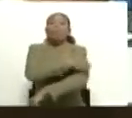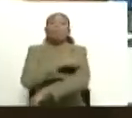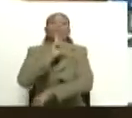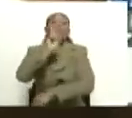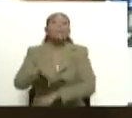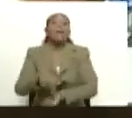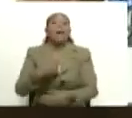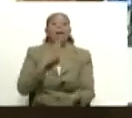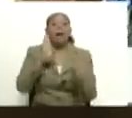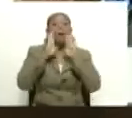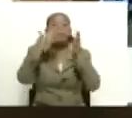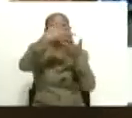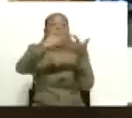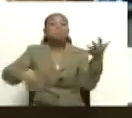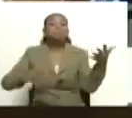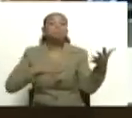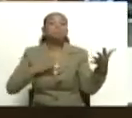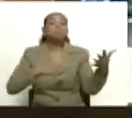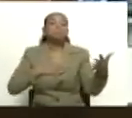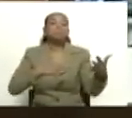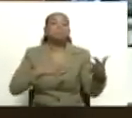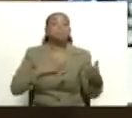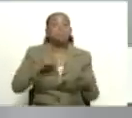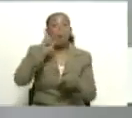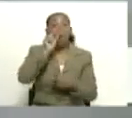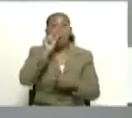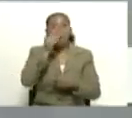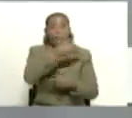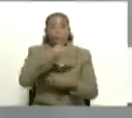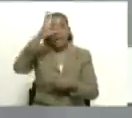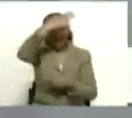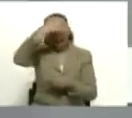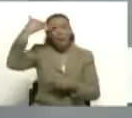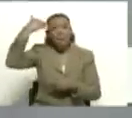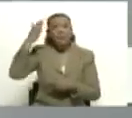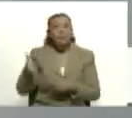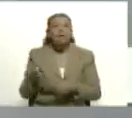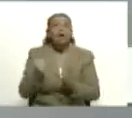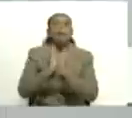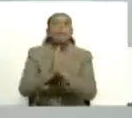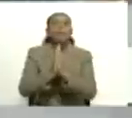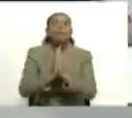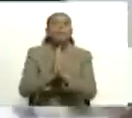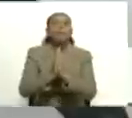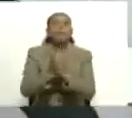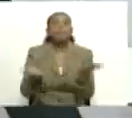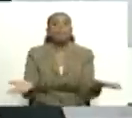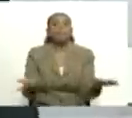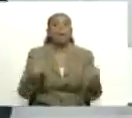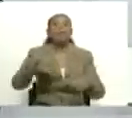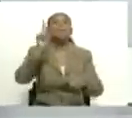están sus declaraciones. Capriles pide a Maduro que reconozca a Guaidó como presidente de Venezuela.